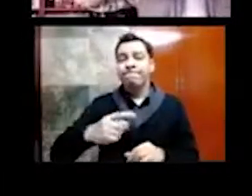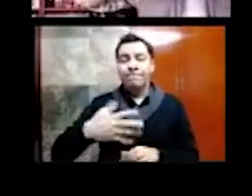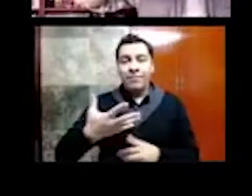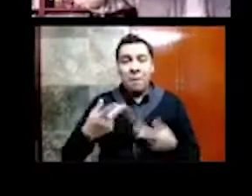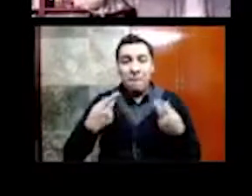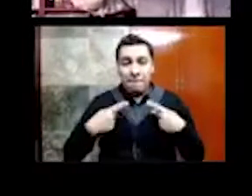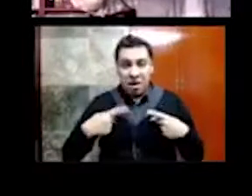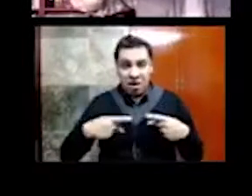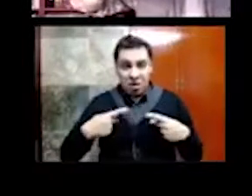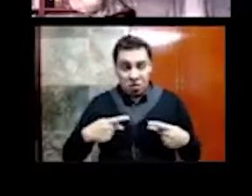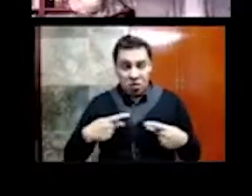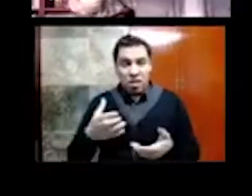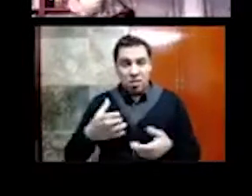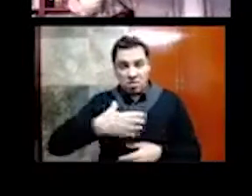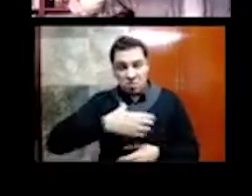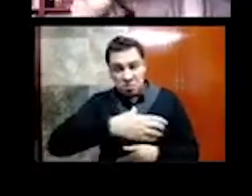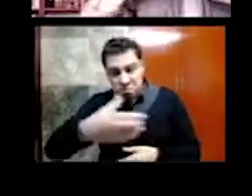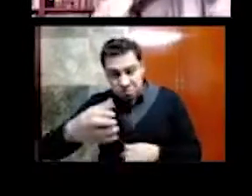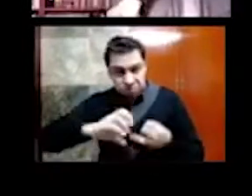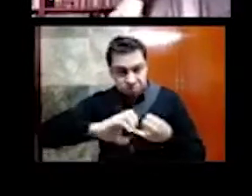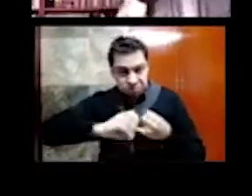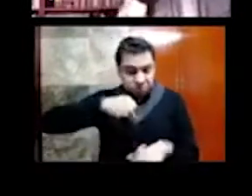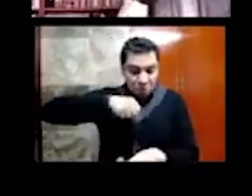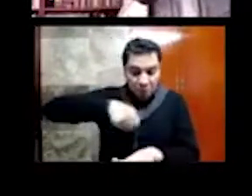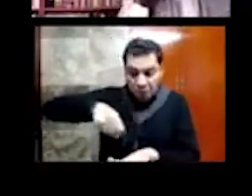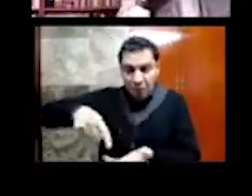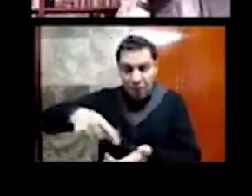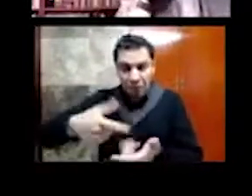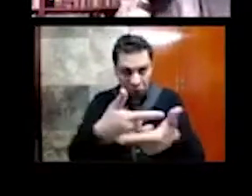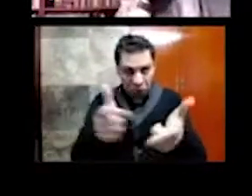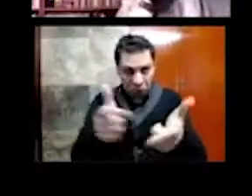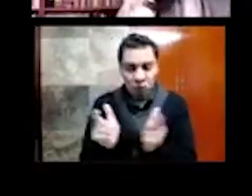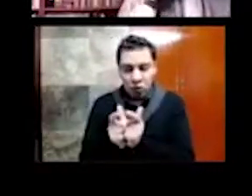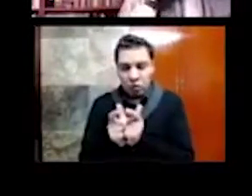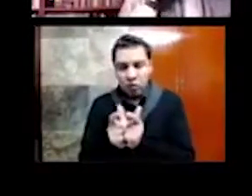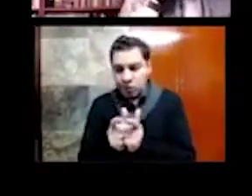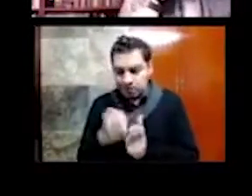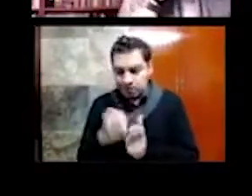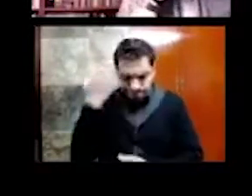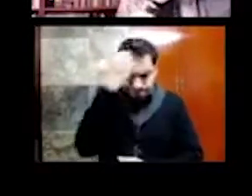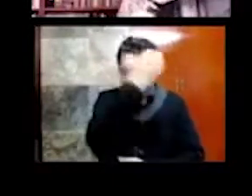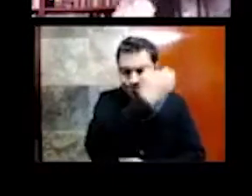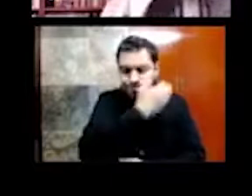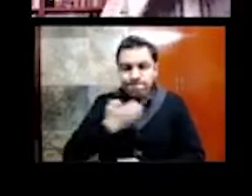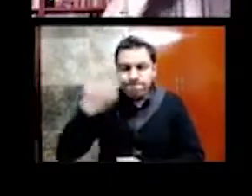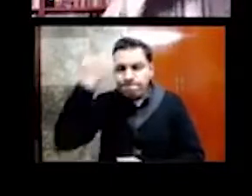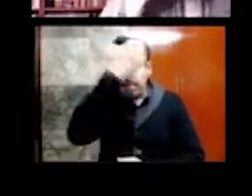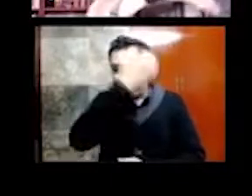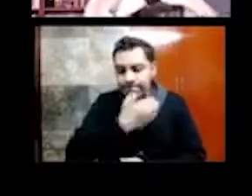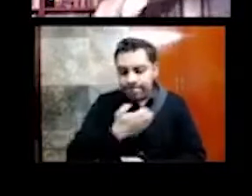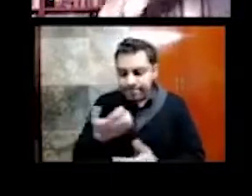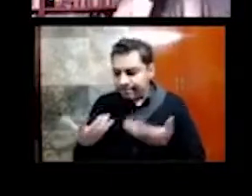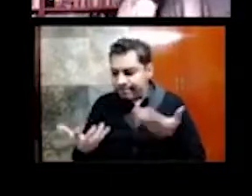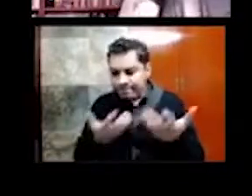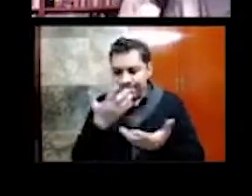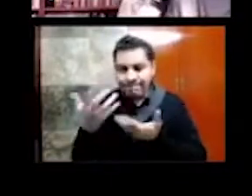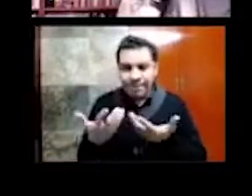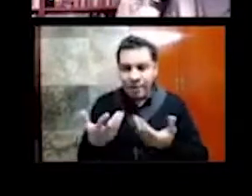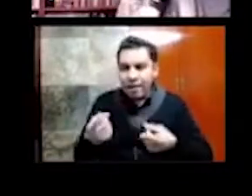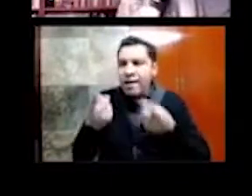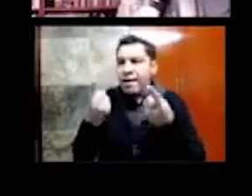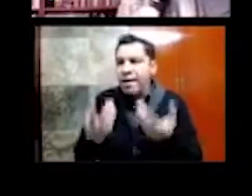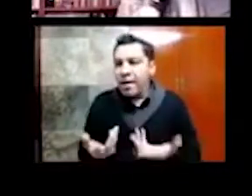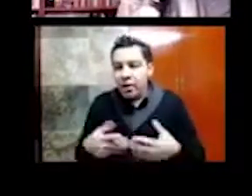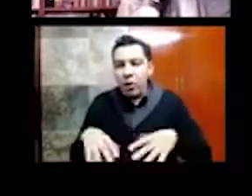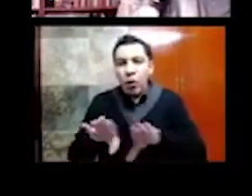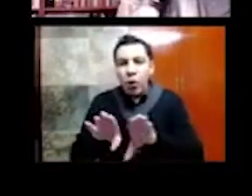replegados hacia la zona del Mesomonte. La ribera debió tener fluctuaciones en su